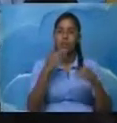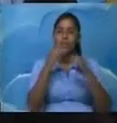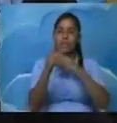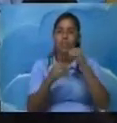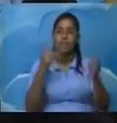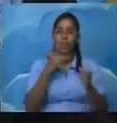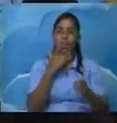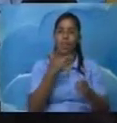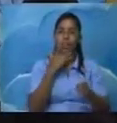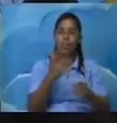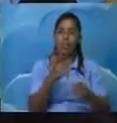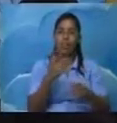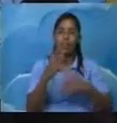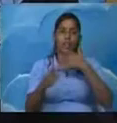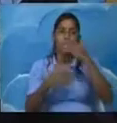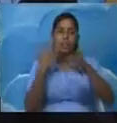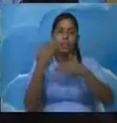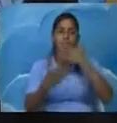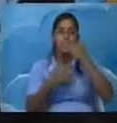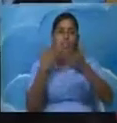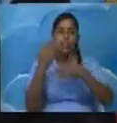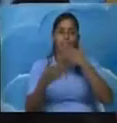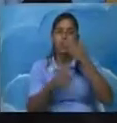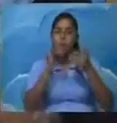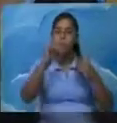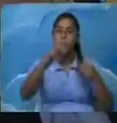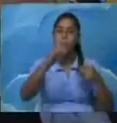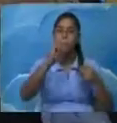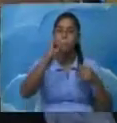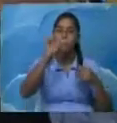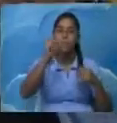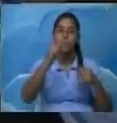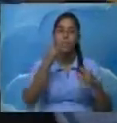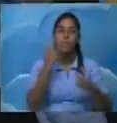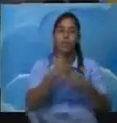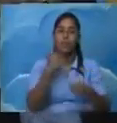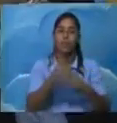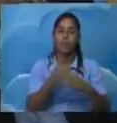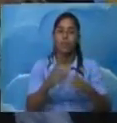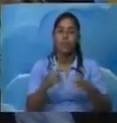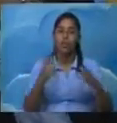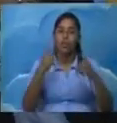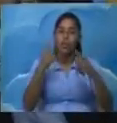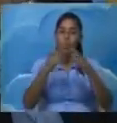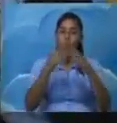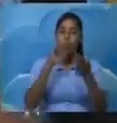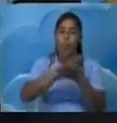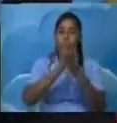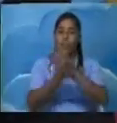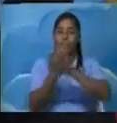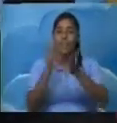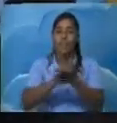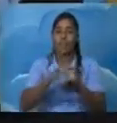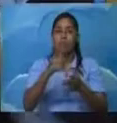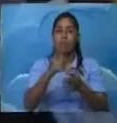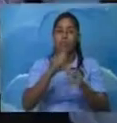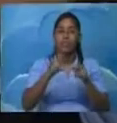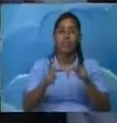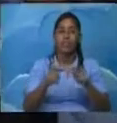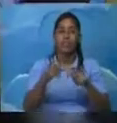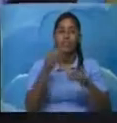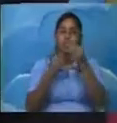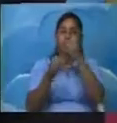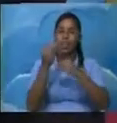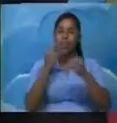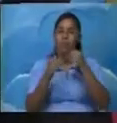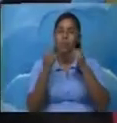algo que llaman sopa y pilla. Sopa y pilla, son una, como una arepita, pero esto es de masa de harina de trigo. Eso se come